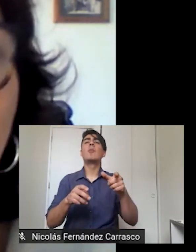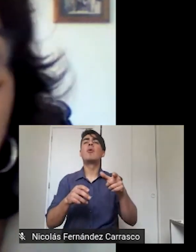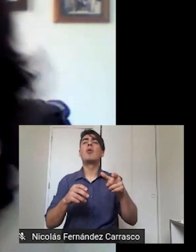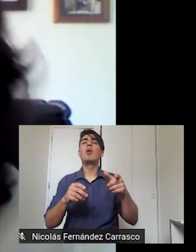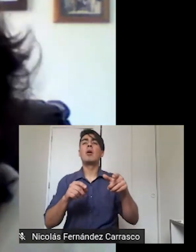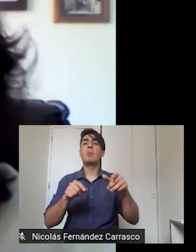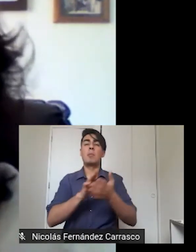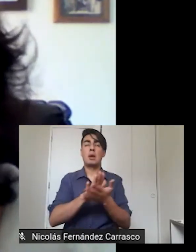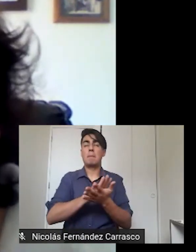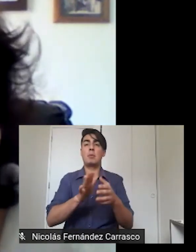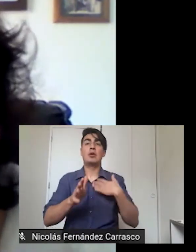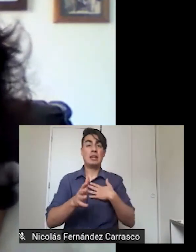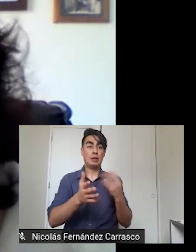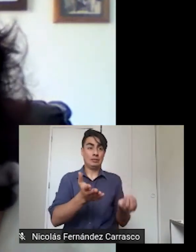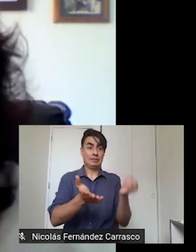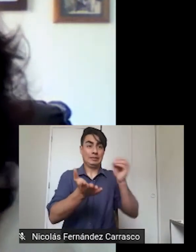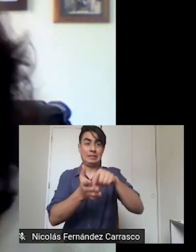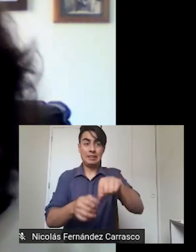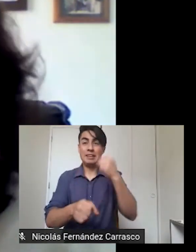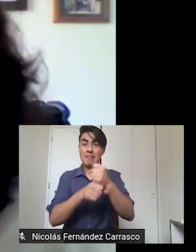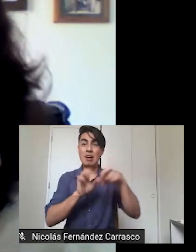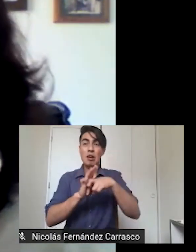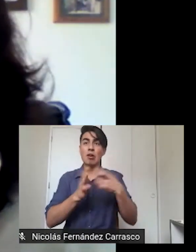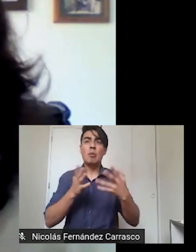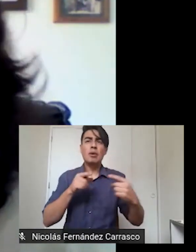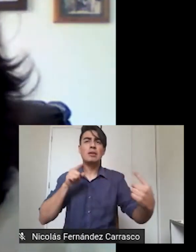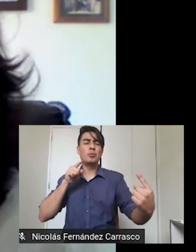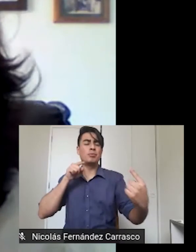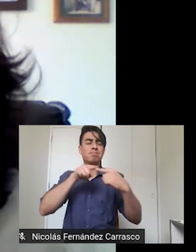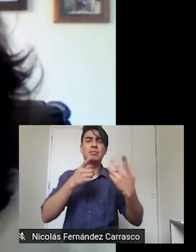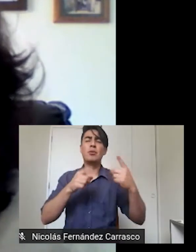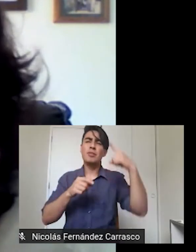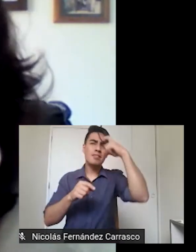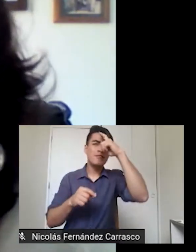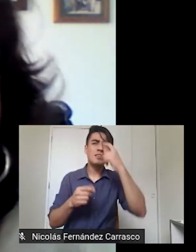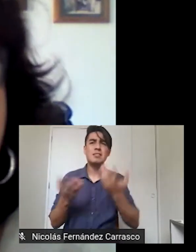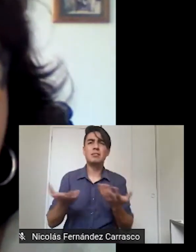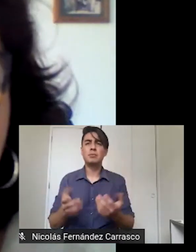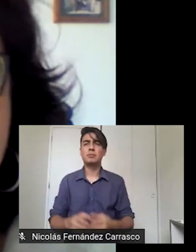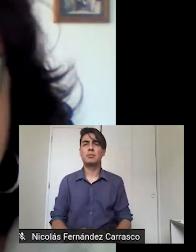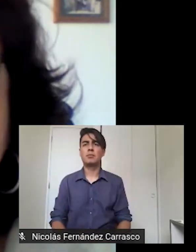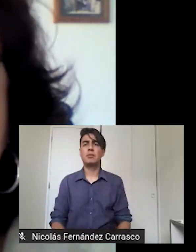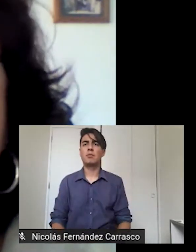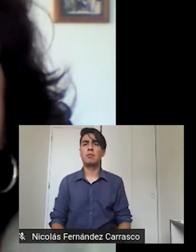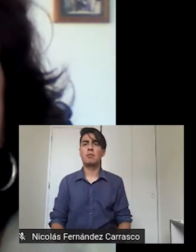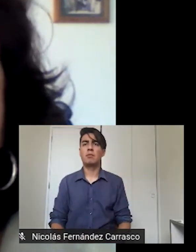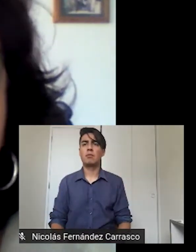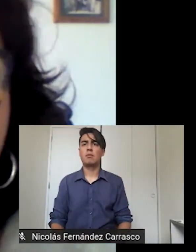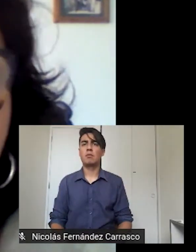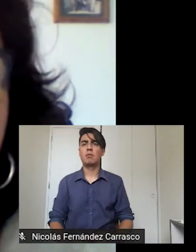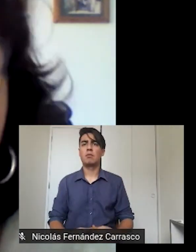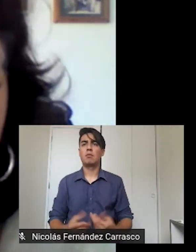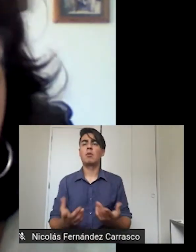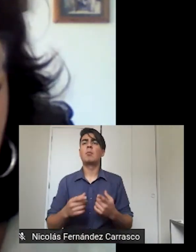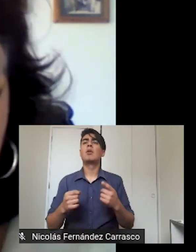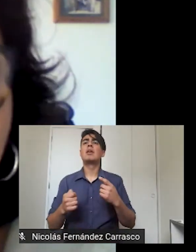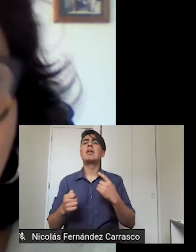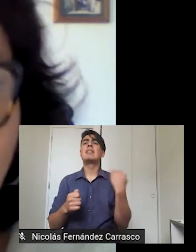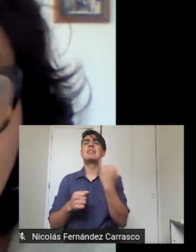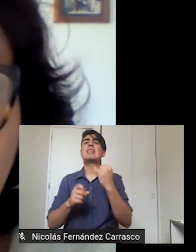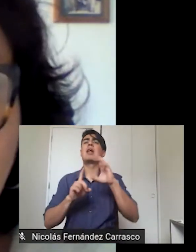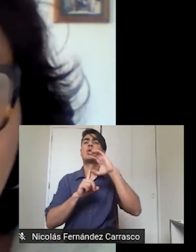brevemente. Apoderados, identidad cultural, racismo, TIC y medios y